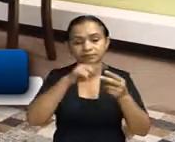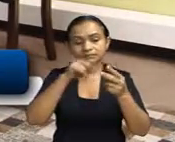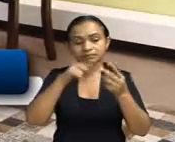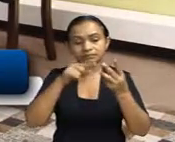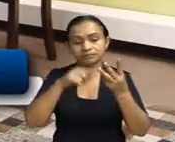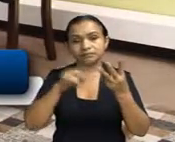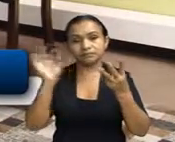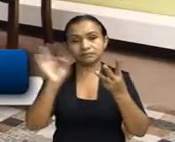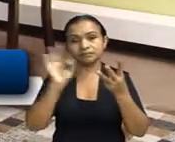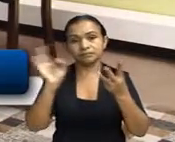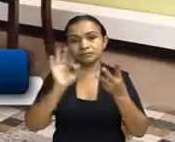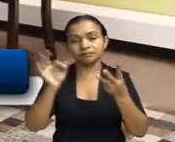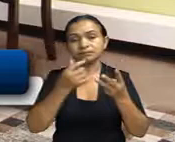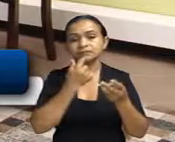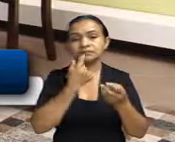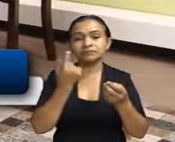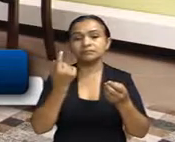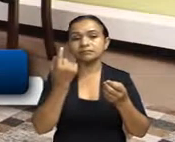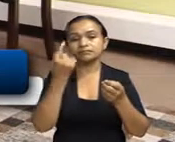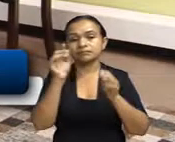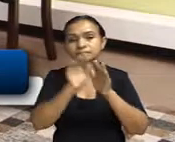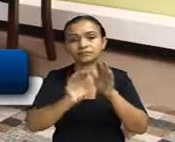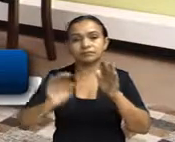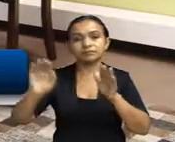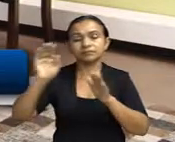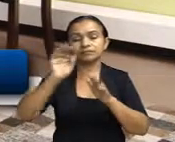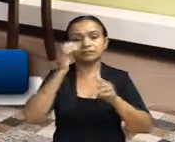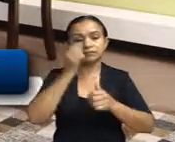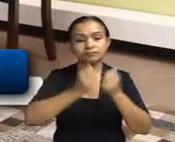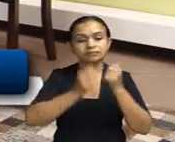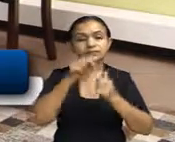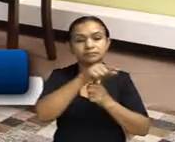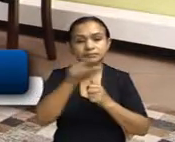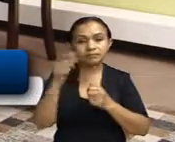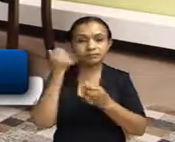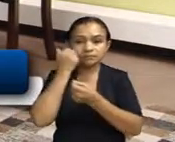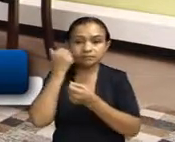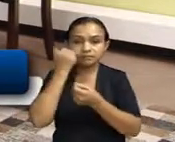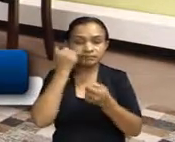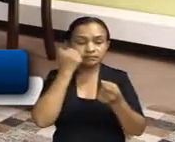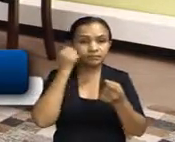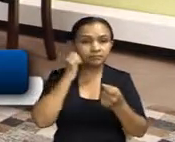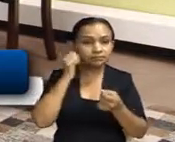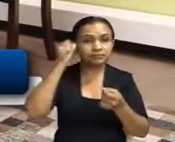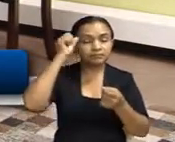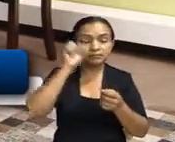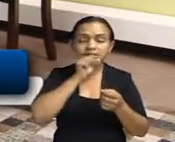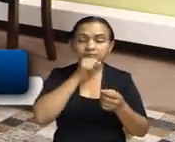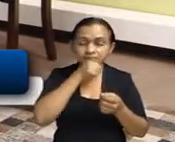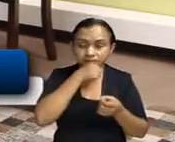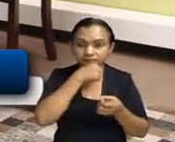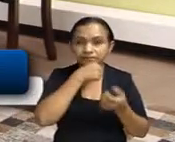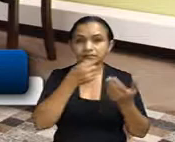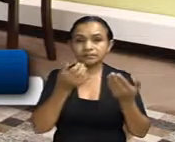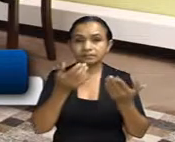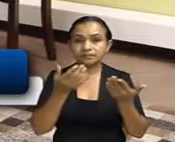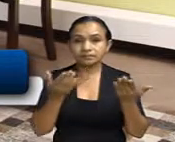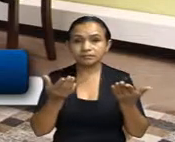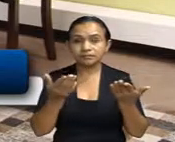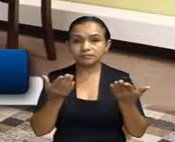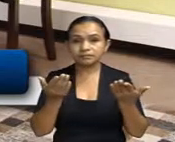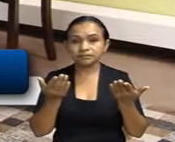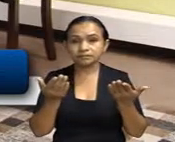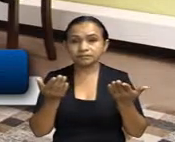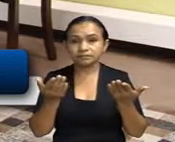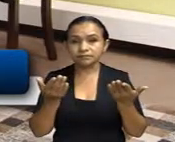Sí. Ahora, ¿quiénes están padeciendo más la angina de pecho, doctora? ¿Los adultos mayores? Obviamente